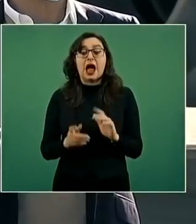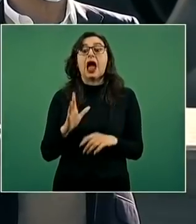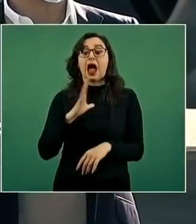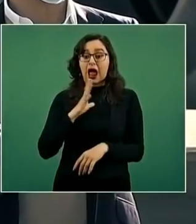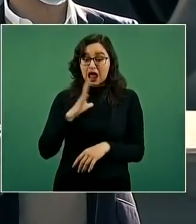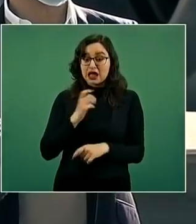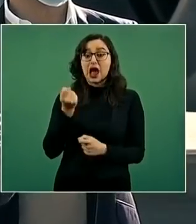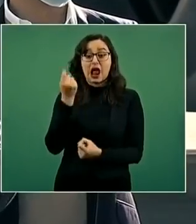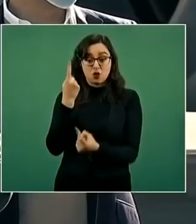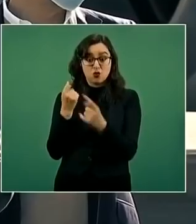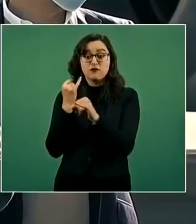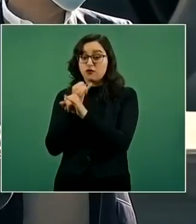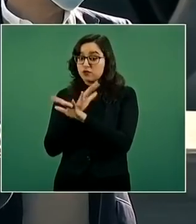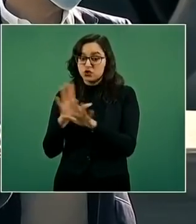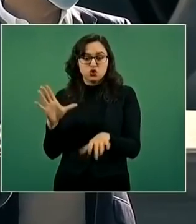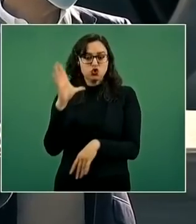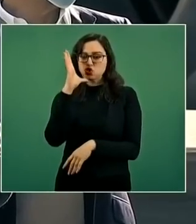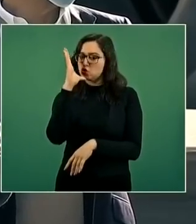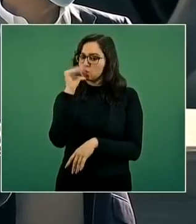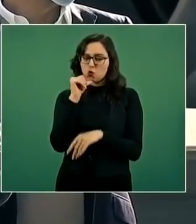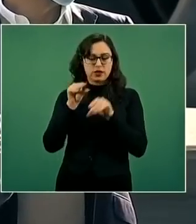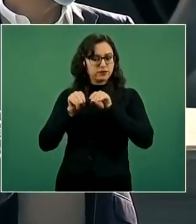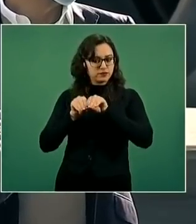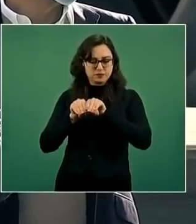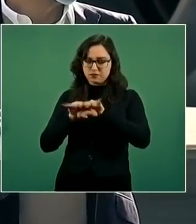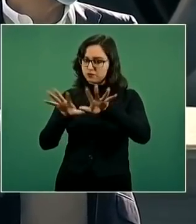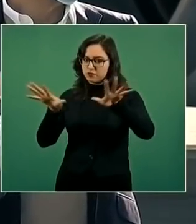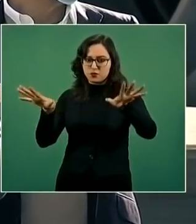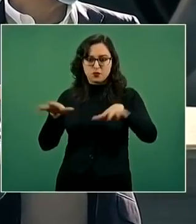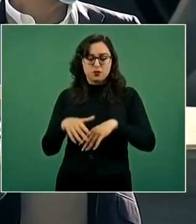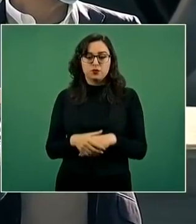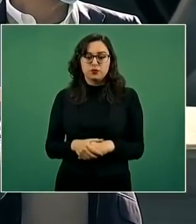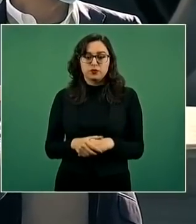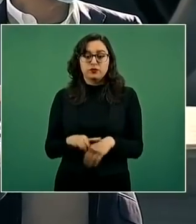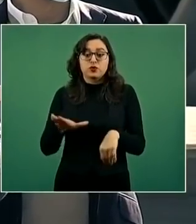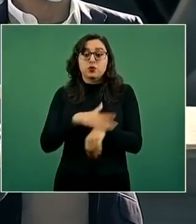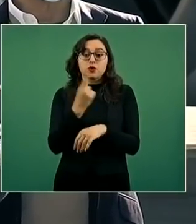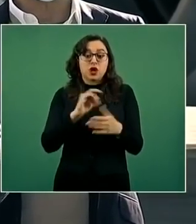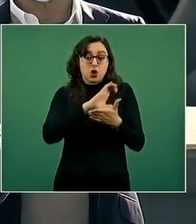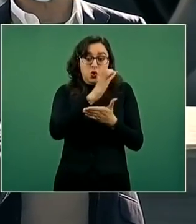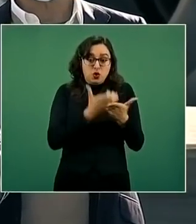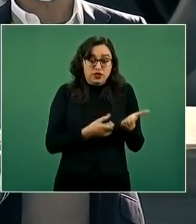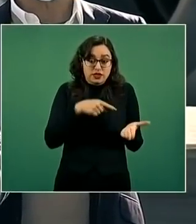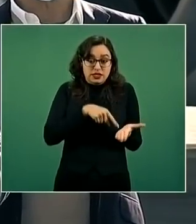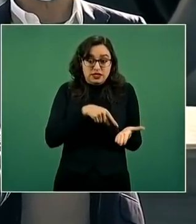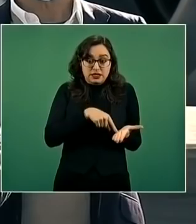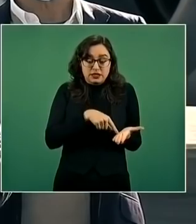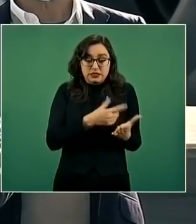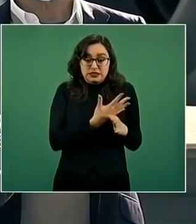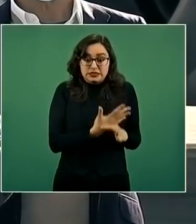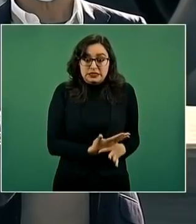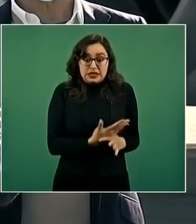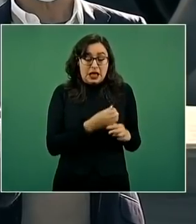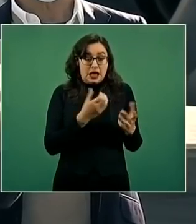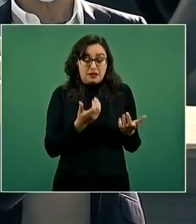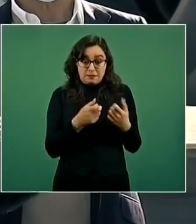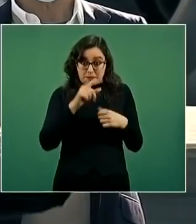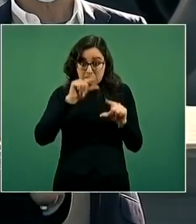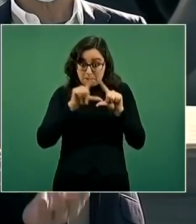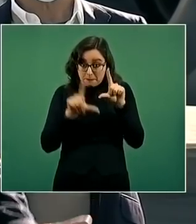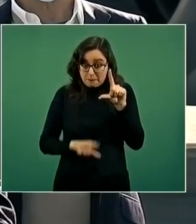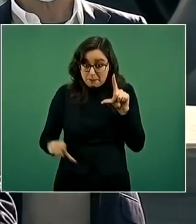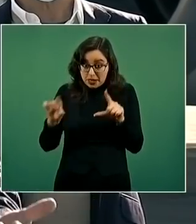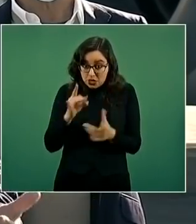de la información de los contratos de las vacunas por 5 años, el gobierno federal reconoció restricciones. Todos los países que